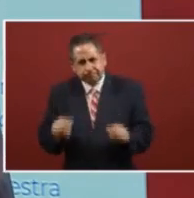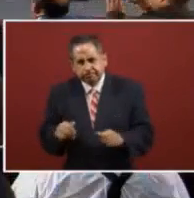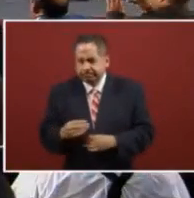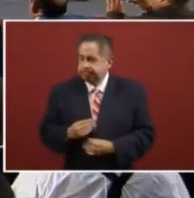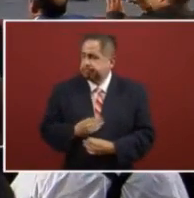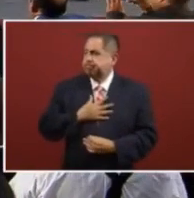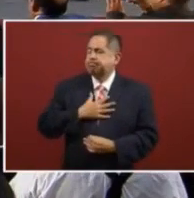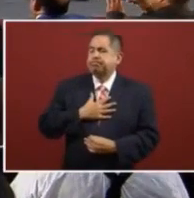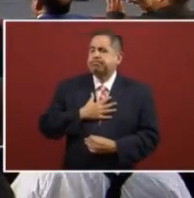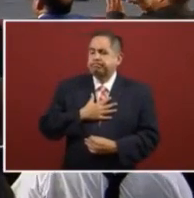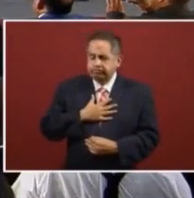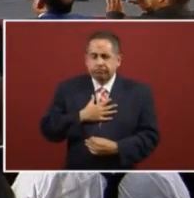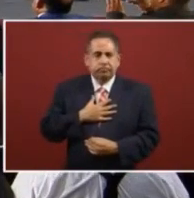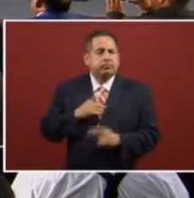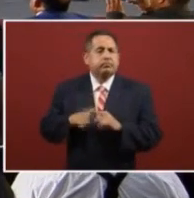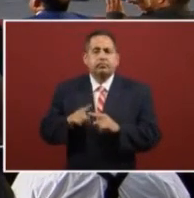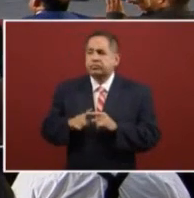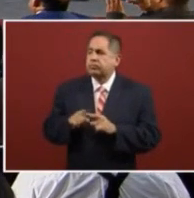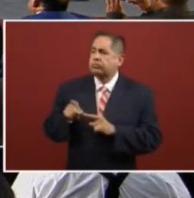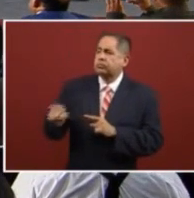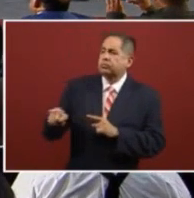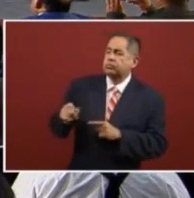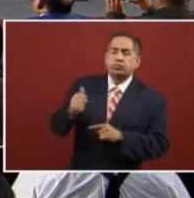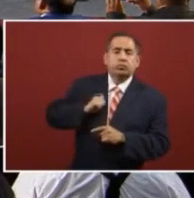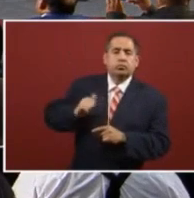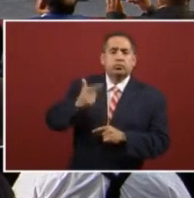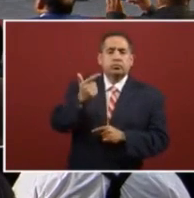inspirado en los ejemplos de Gandhi,